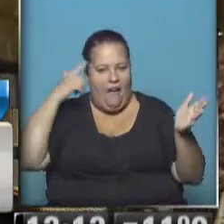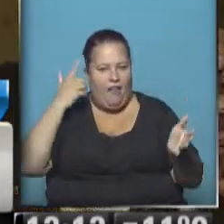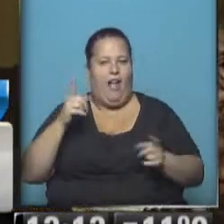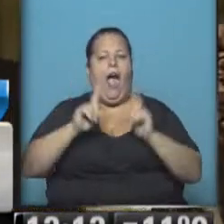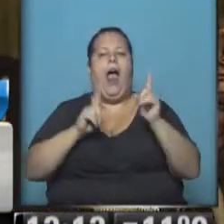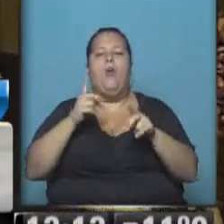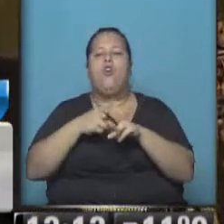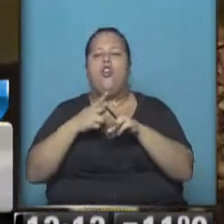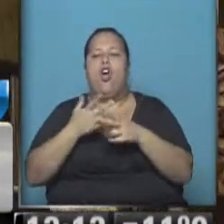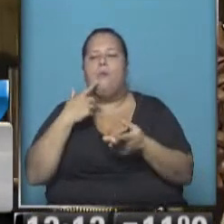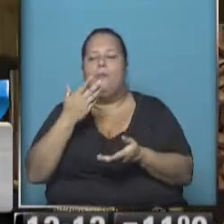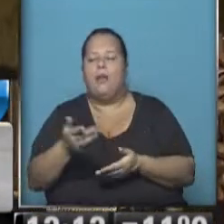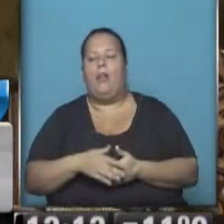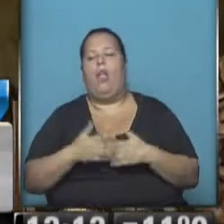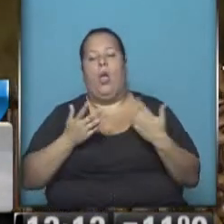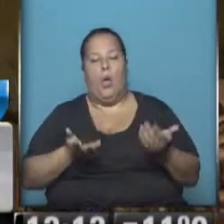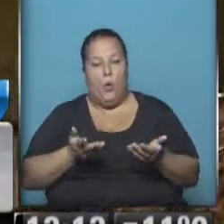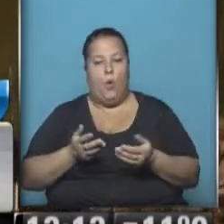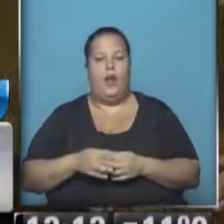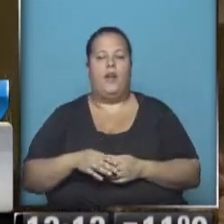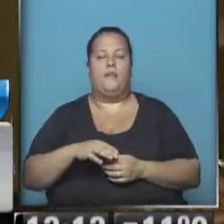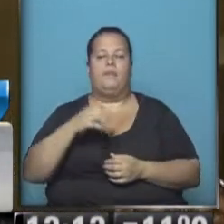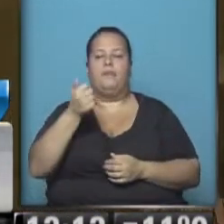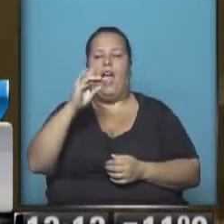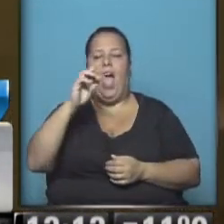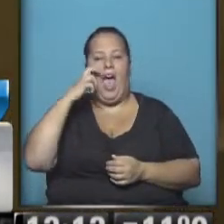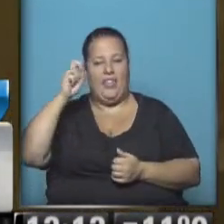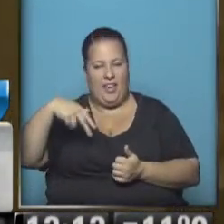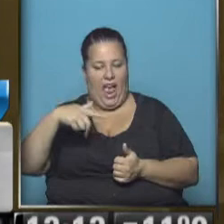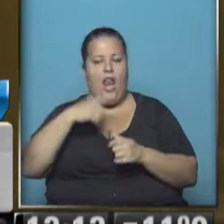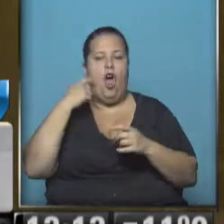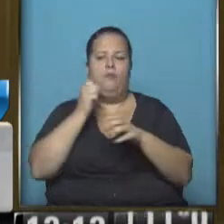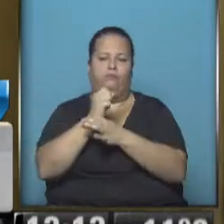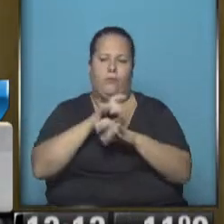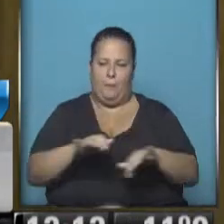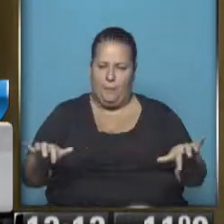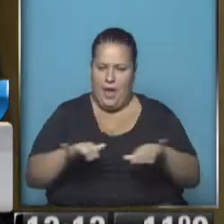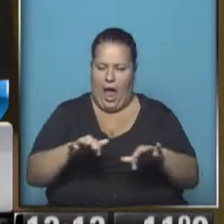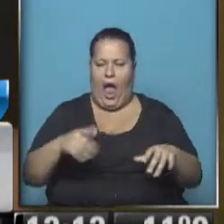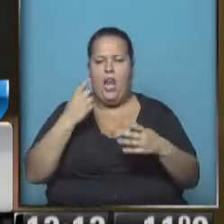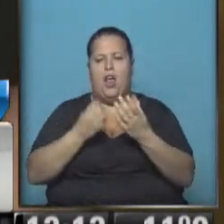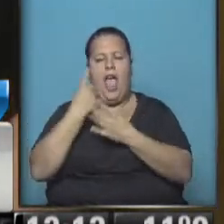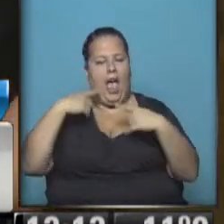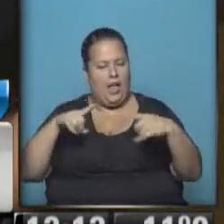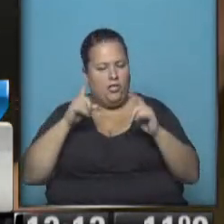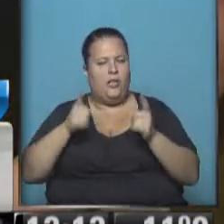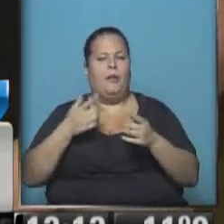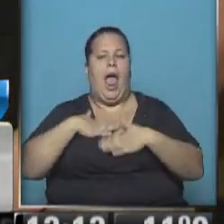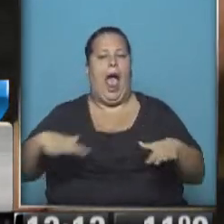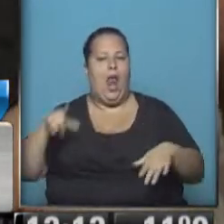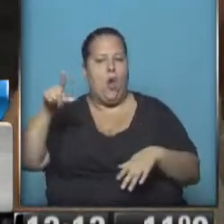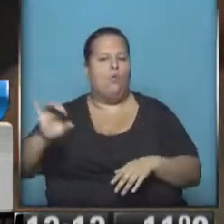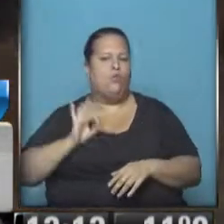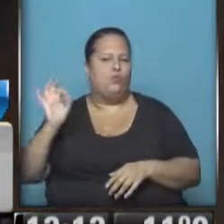Algunos nombres que puedas adelantar. Bueno, Adrián Yáñez, que además de ser un gran pianista y compositor, fue alumno de años